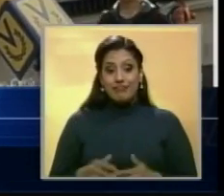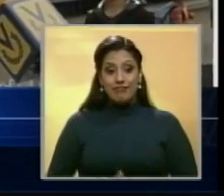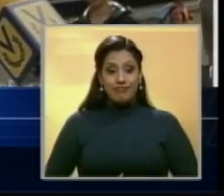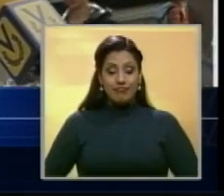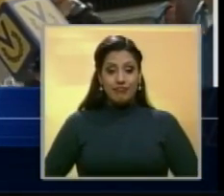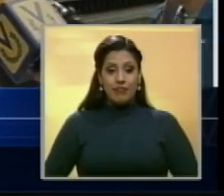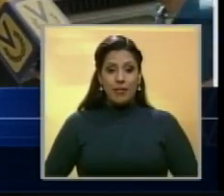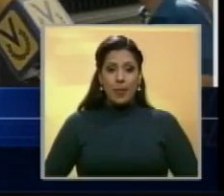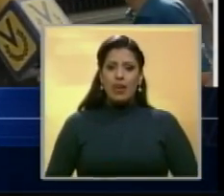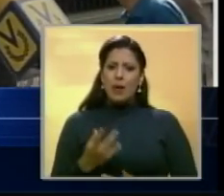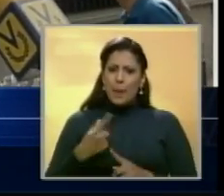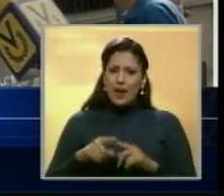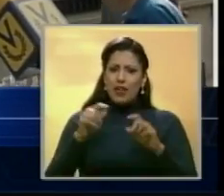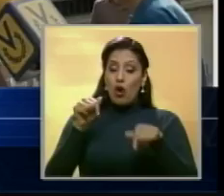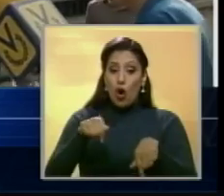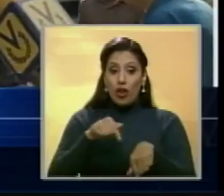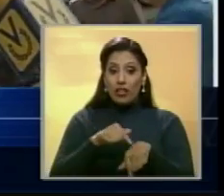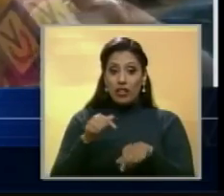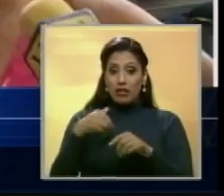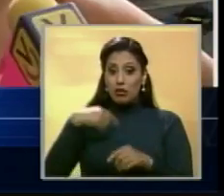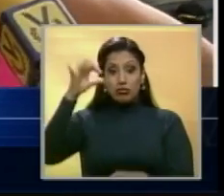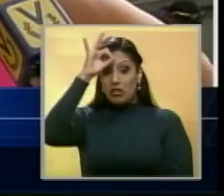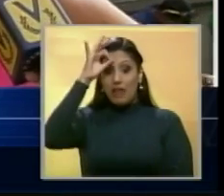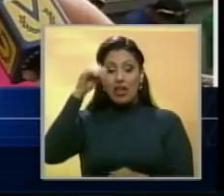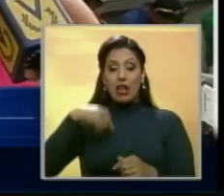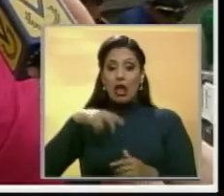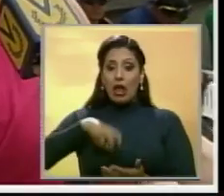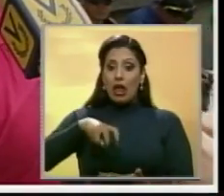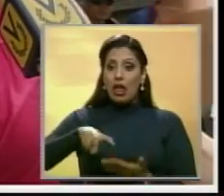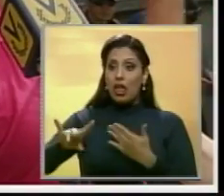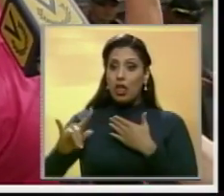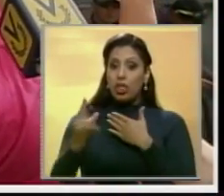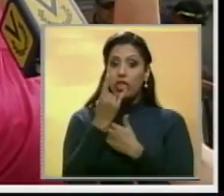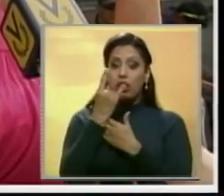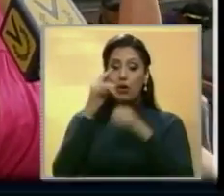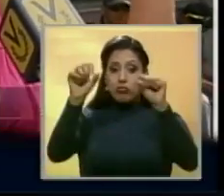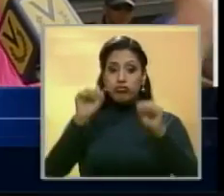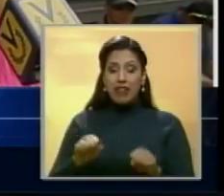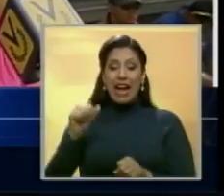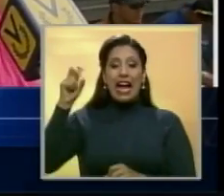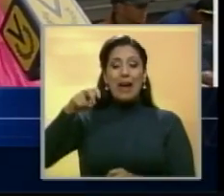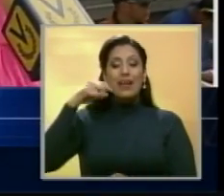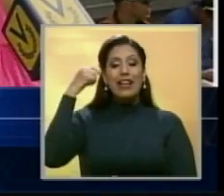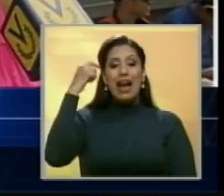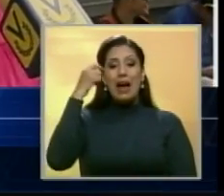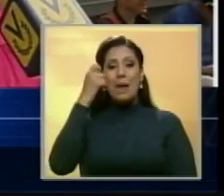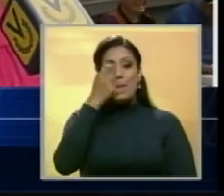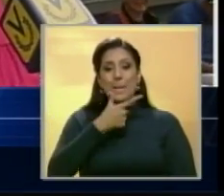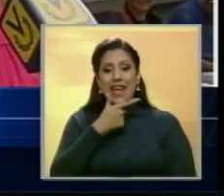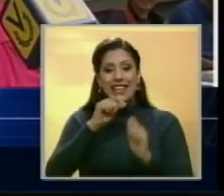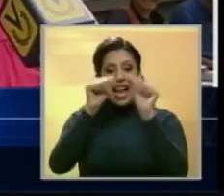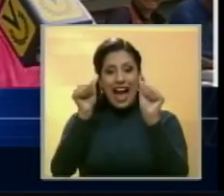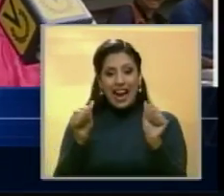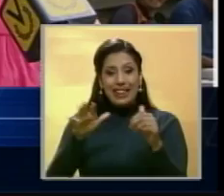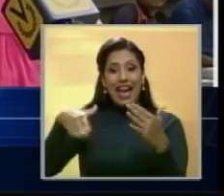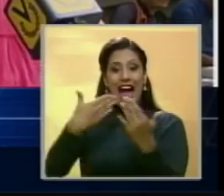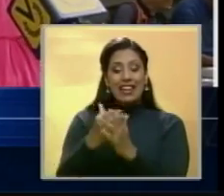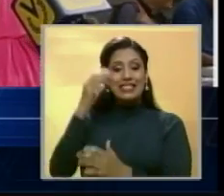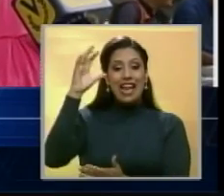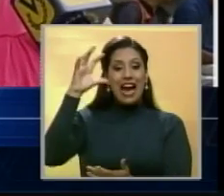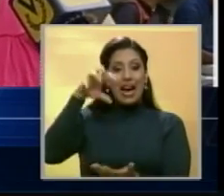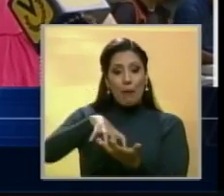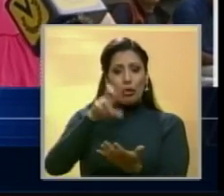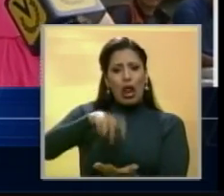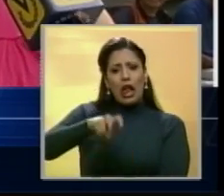¿Desde qué horas vio que está cerrado? No, ahorita me enteré. Estamos caminando ahorita prácticamente de Bellas Artes hasta Capitolio. ¿Y desde qué horas vieron